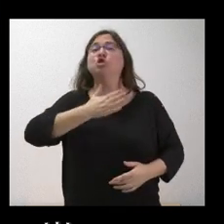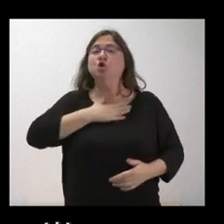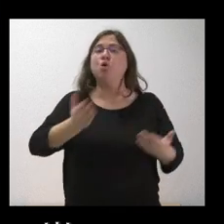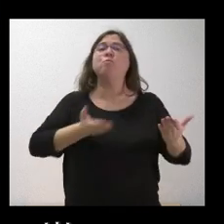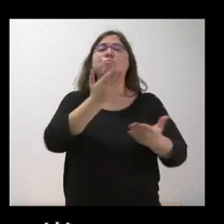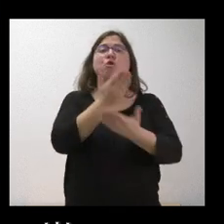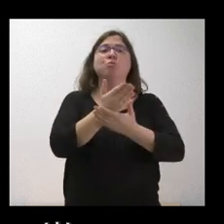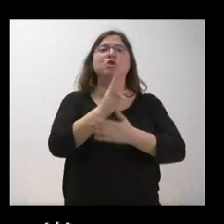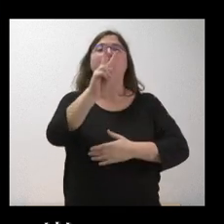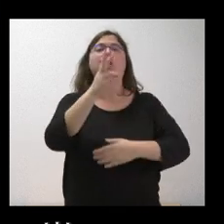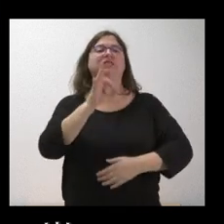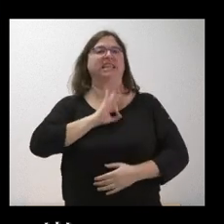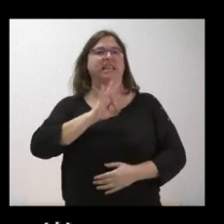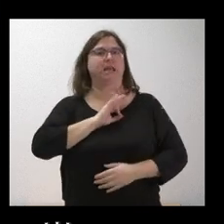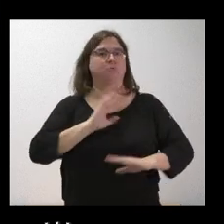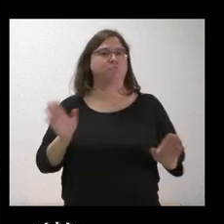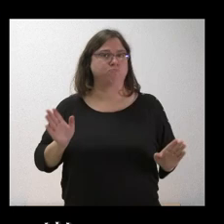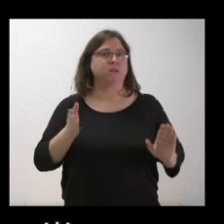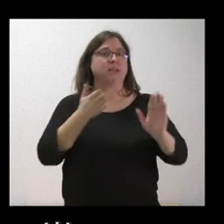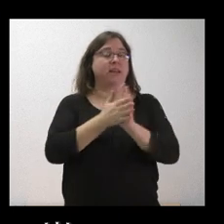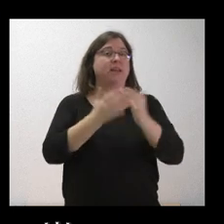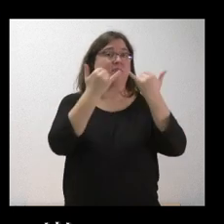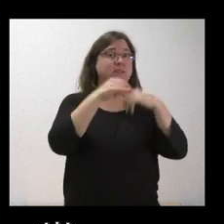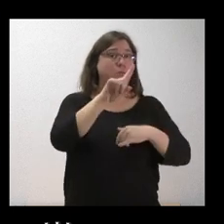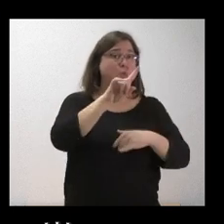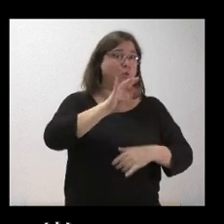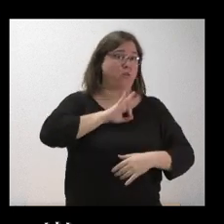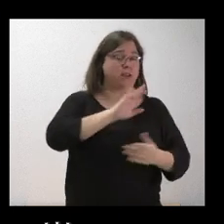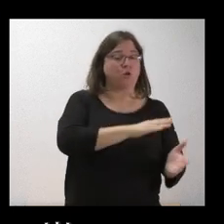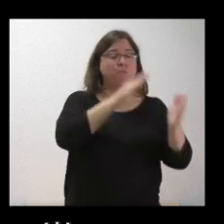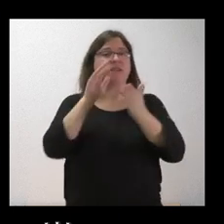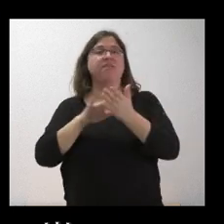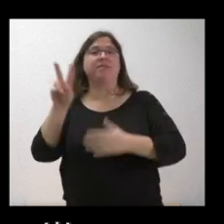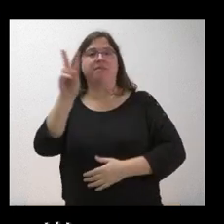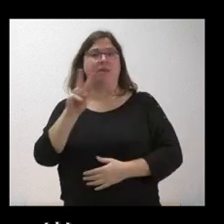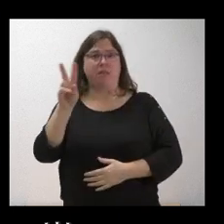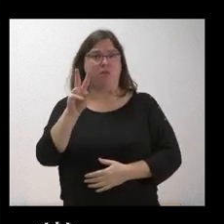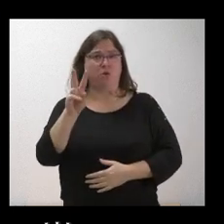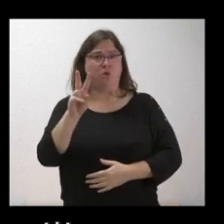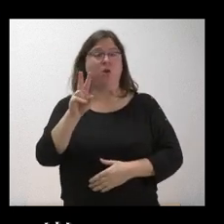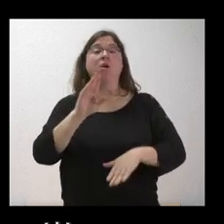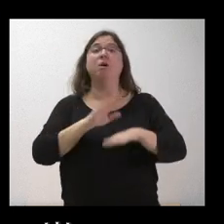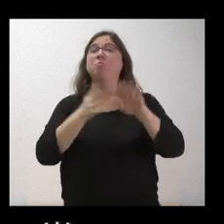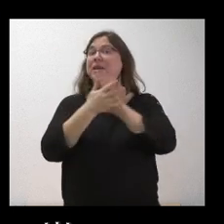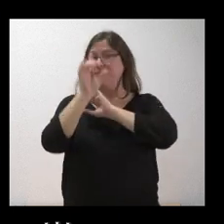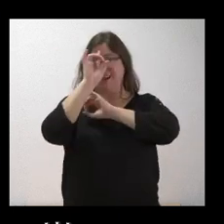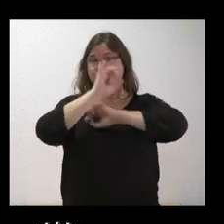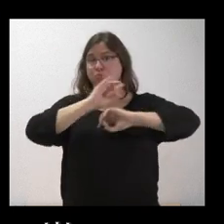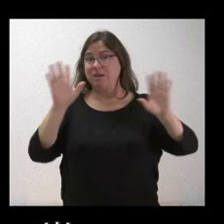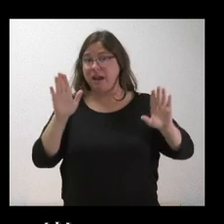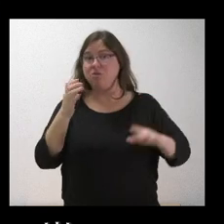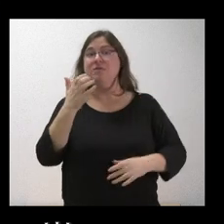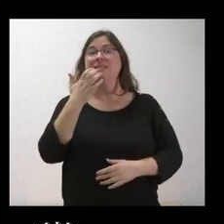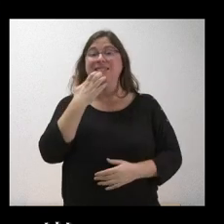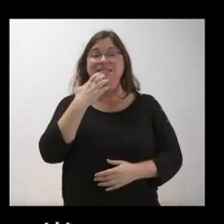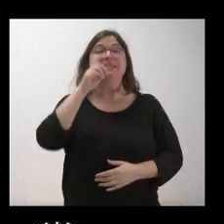el 2 de enero es decir pasar el festivo del 1 de enero al 2 de enero y él nos dijo Es por aclararlo simplemente Si eso fue